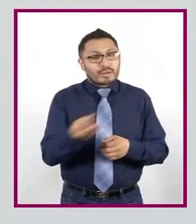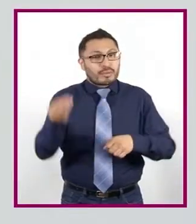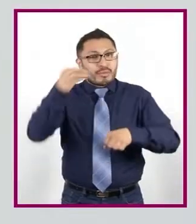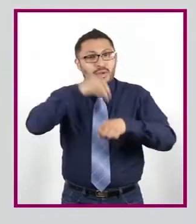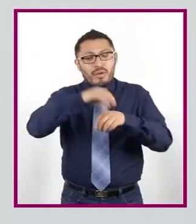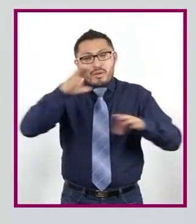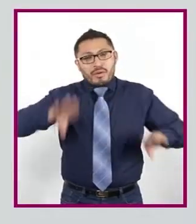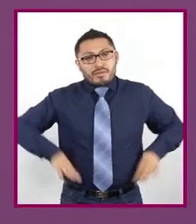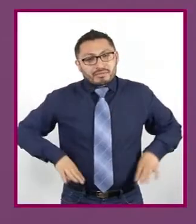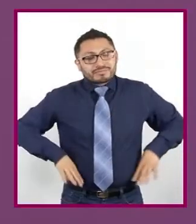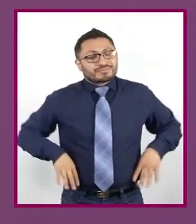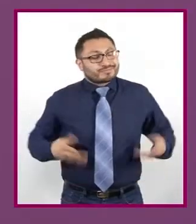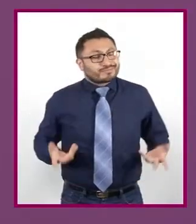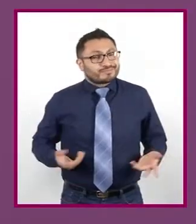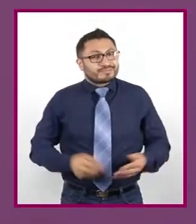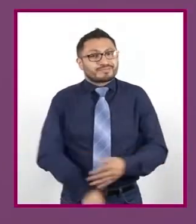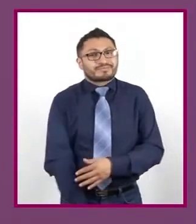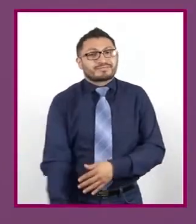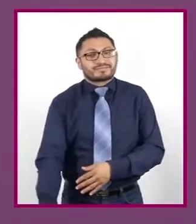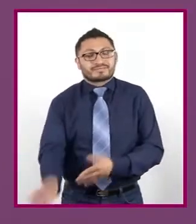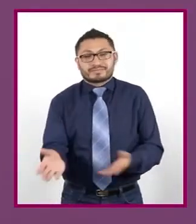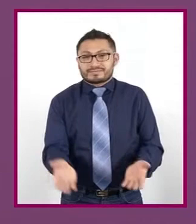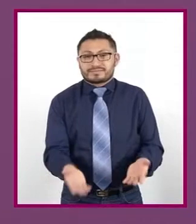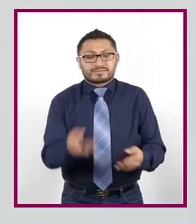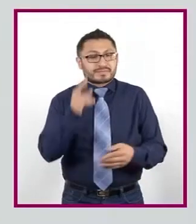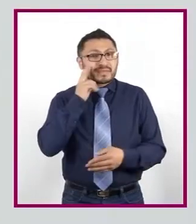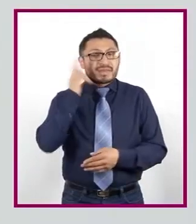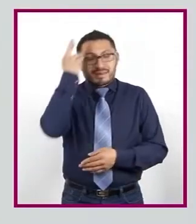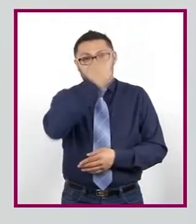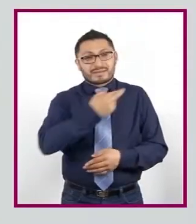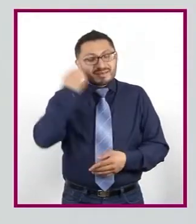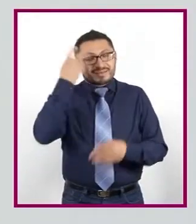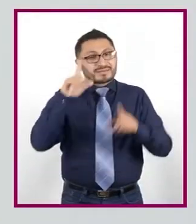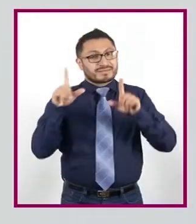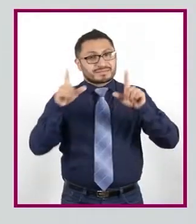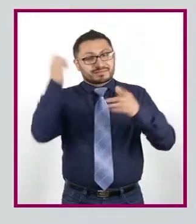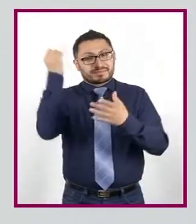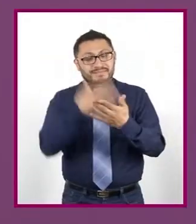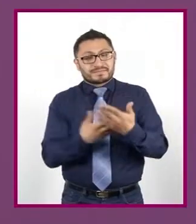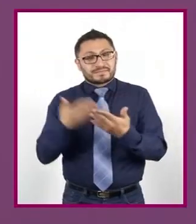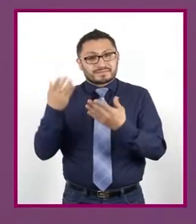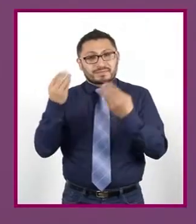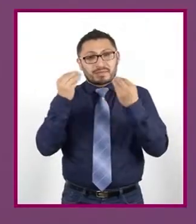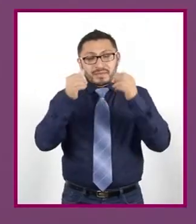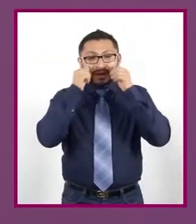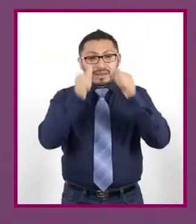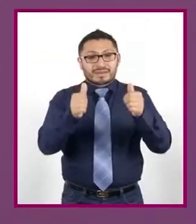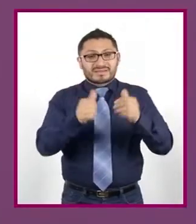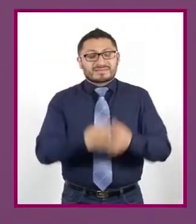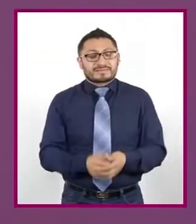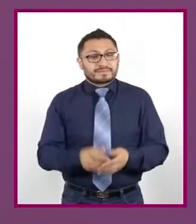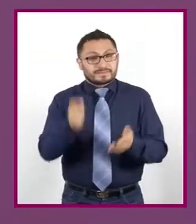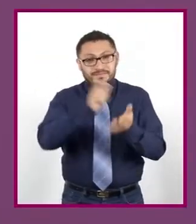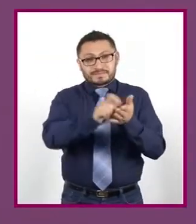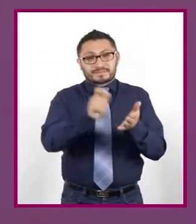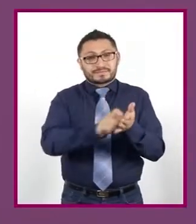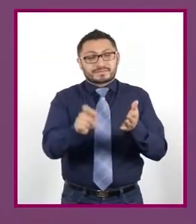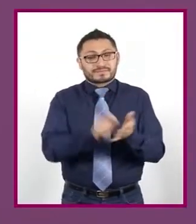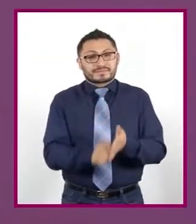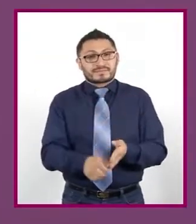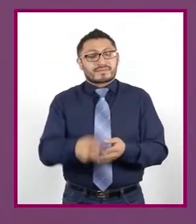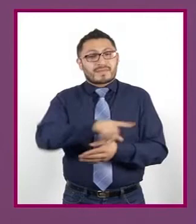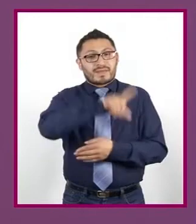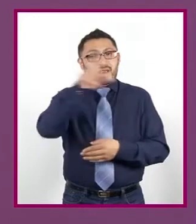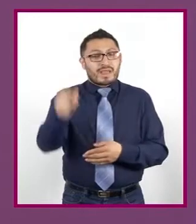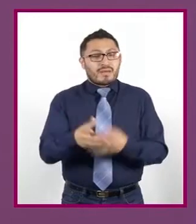sus características? Acompáñenos a observar las siguientes imágenes. Pongan atención y tomen nota, ya que